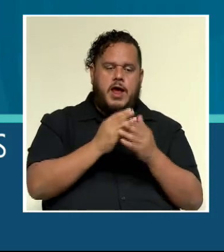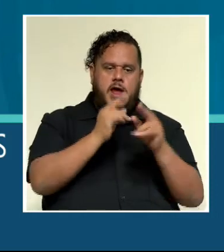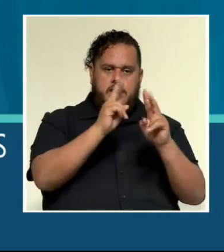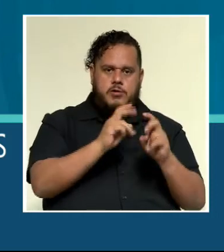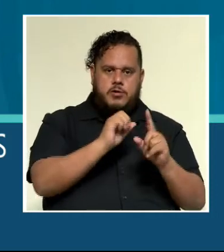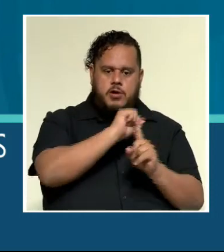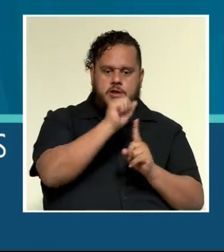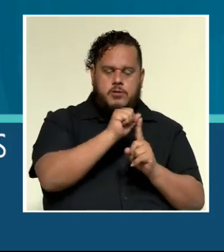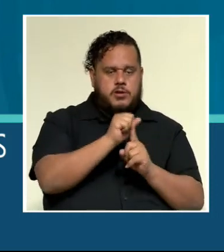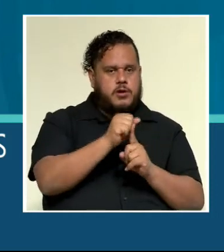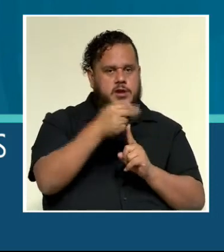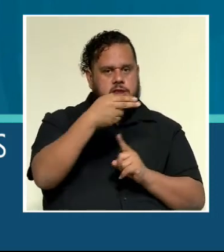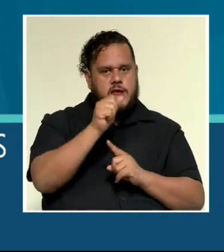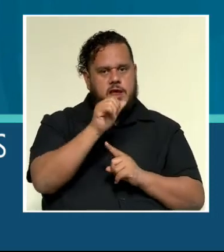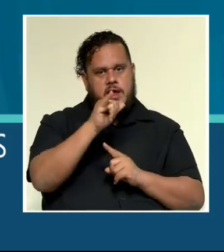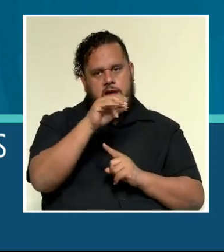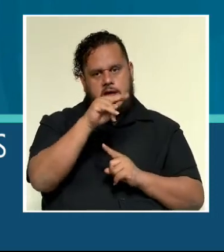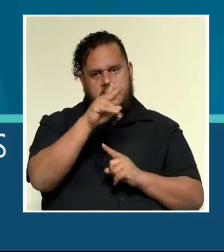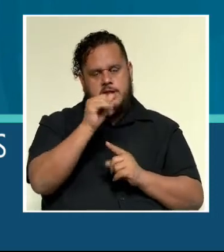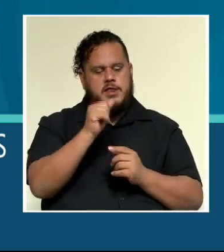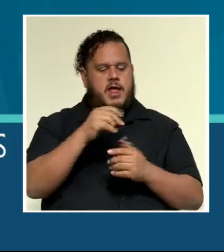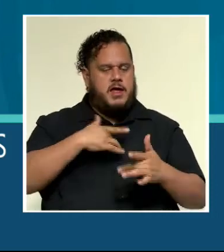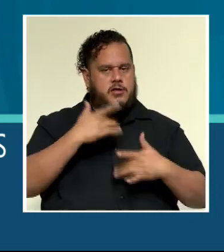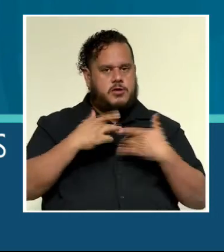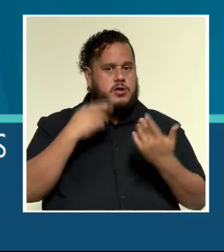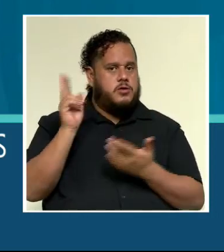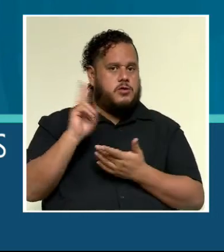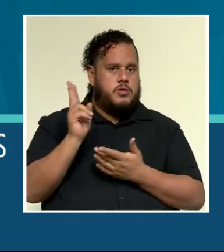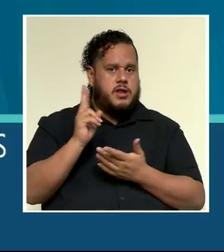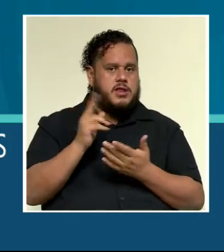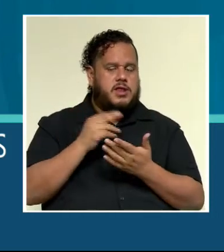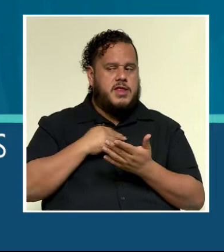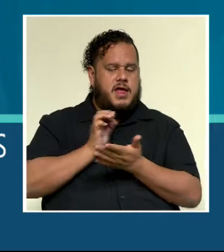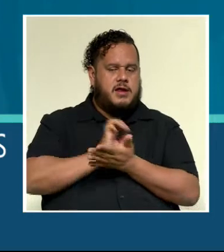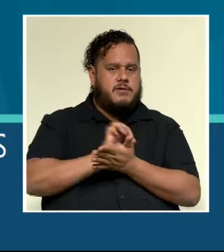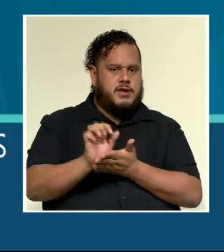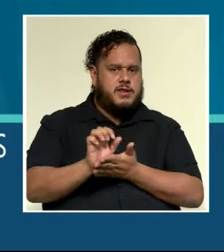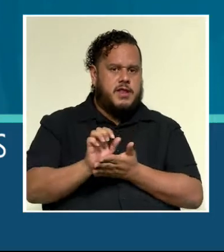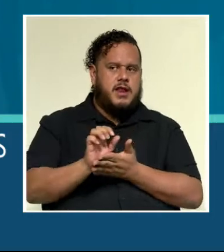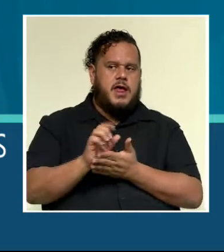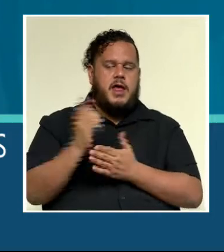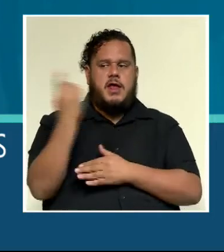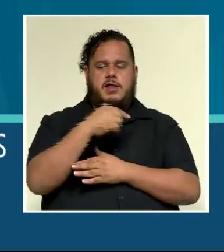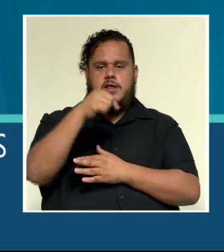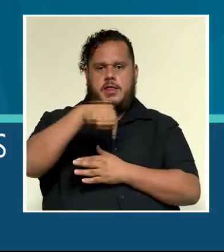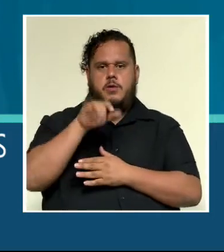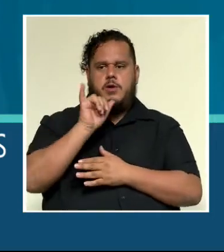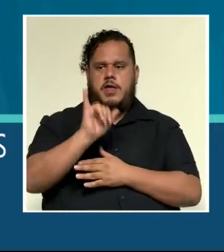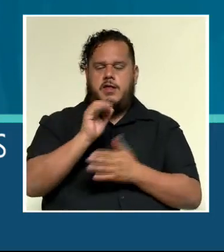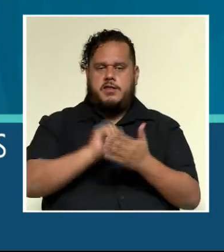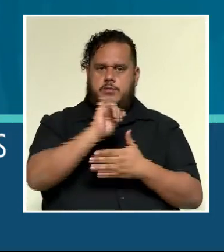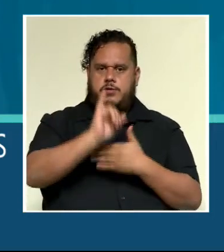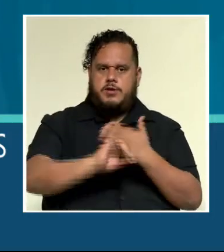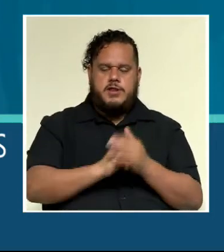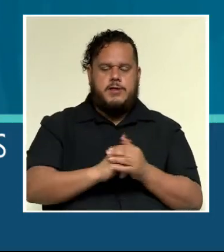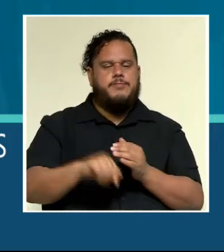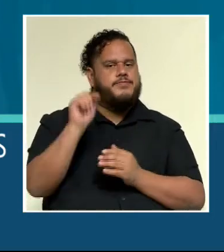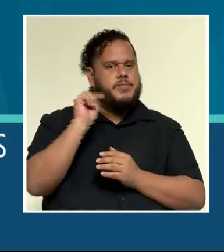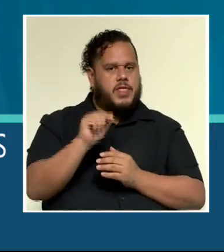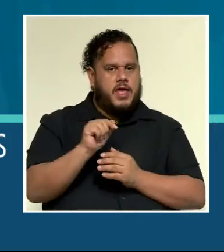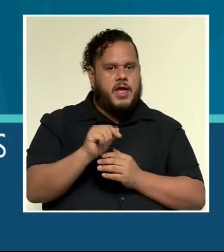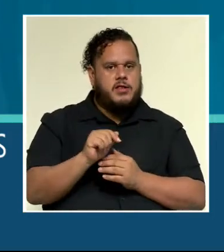en su sentido de urgencia de rechazar el día de hoy dicho proyecto. Esto